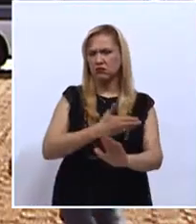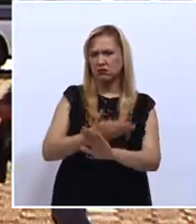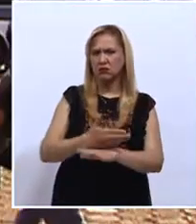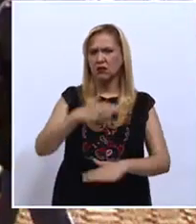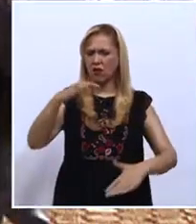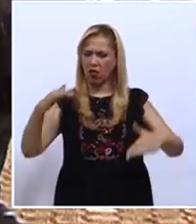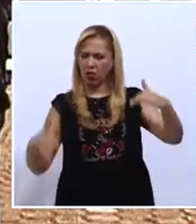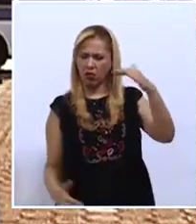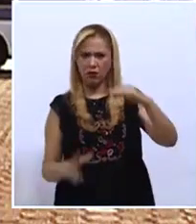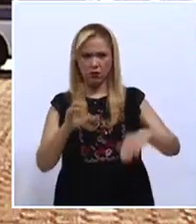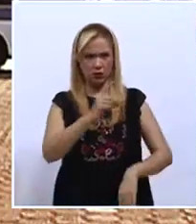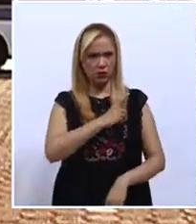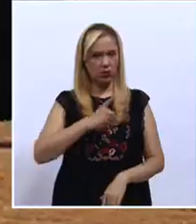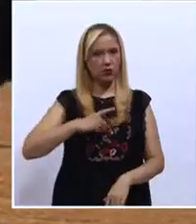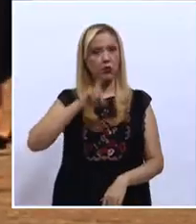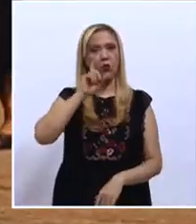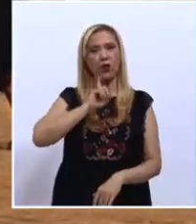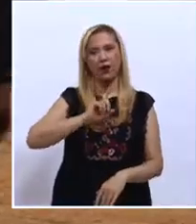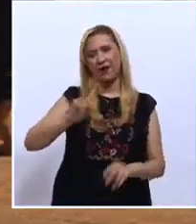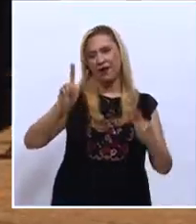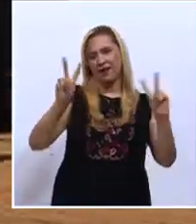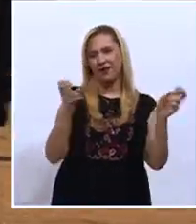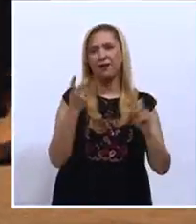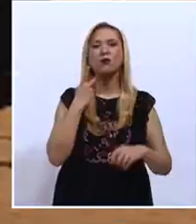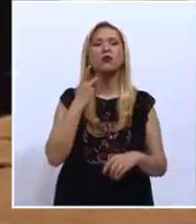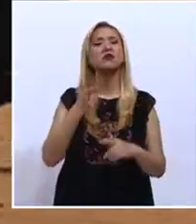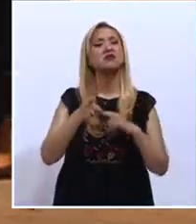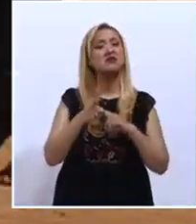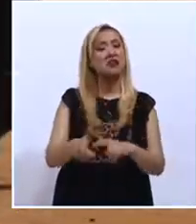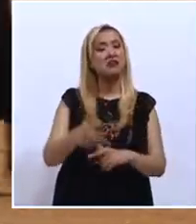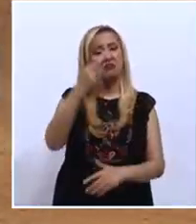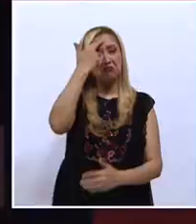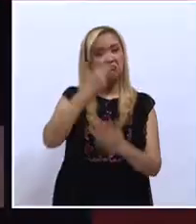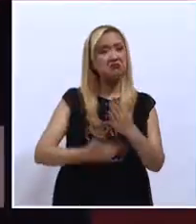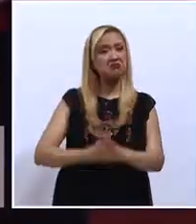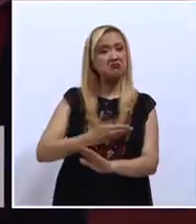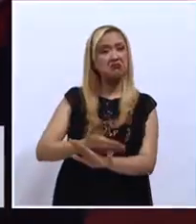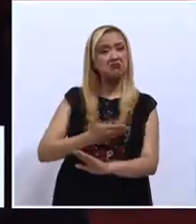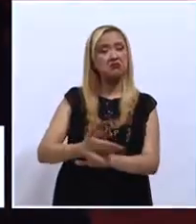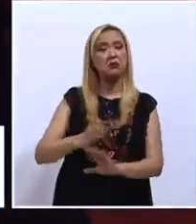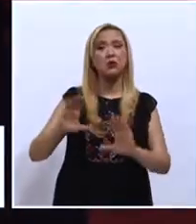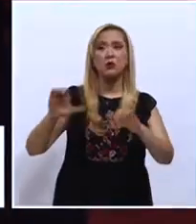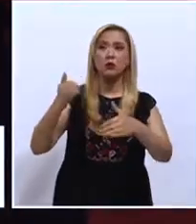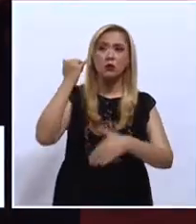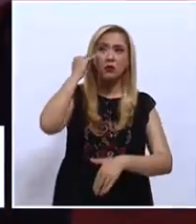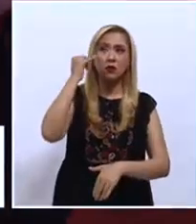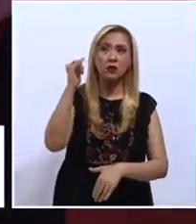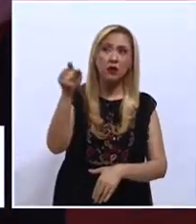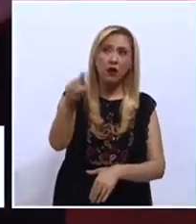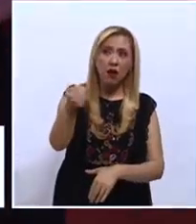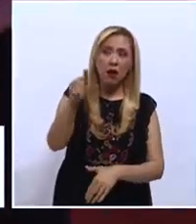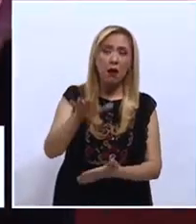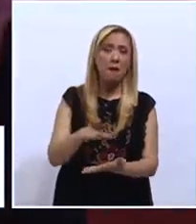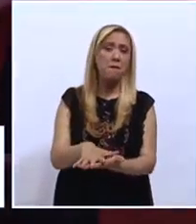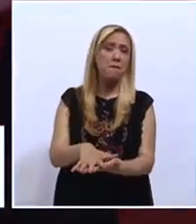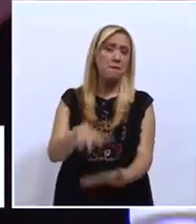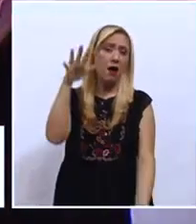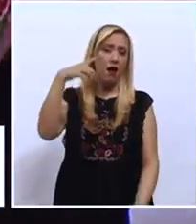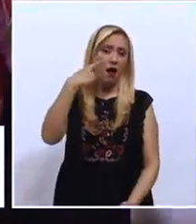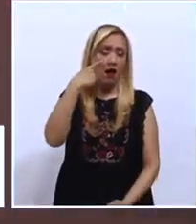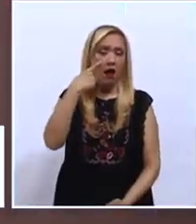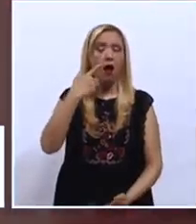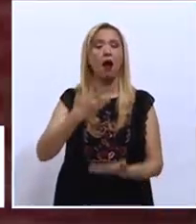política hacia las mujeres, persisten los agravios en su contra, especialmente en comunidades indígenas, aseguraron participantes en